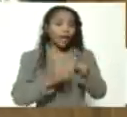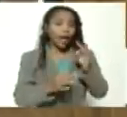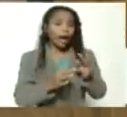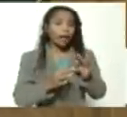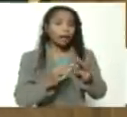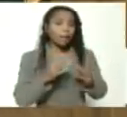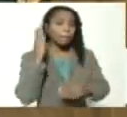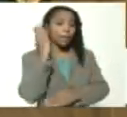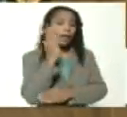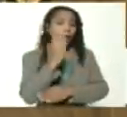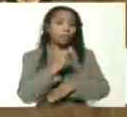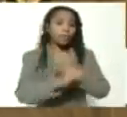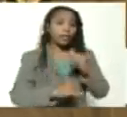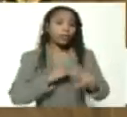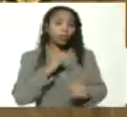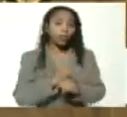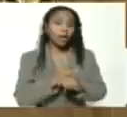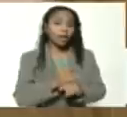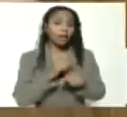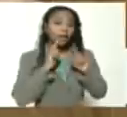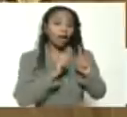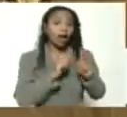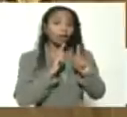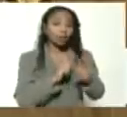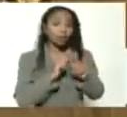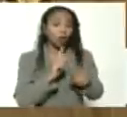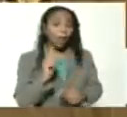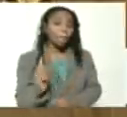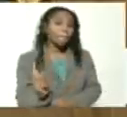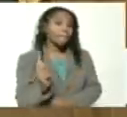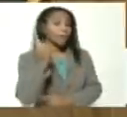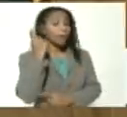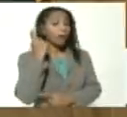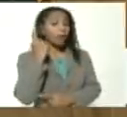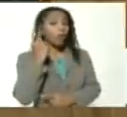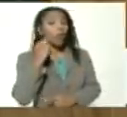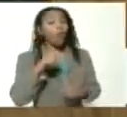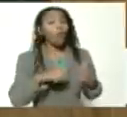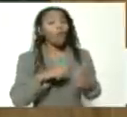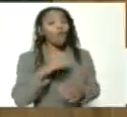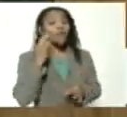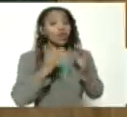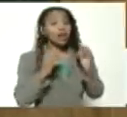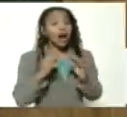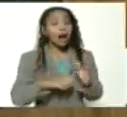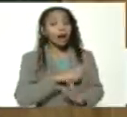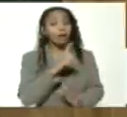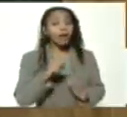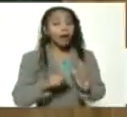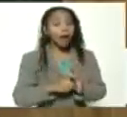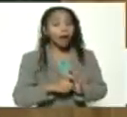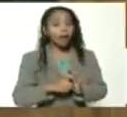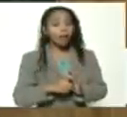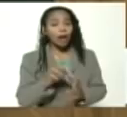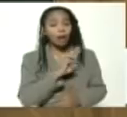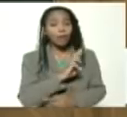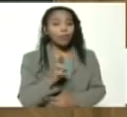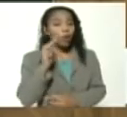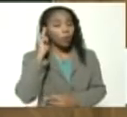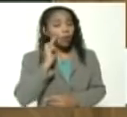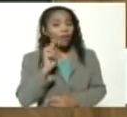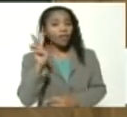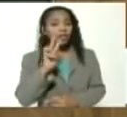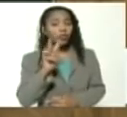un hecho histórico, siendo eso la primera vez que un fiscal general de la República Bolivariana de Venezuela sostenía